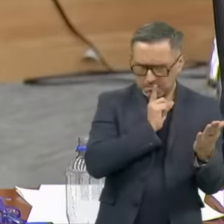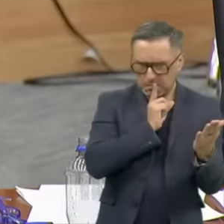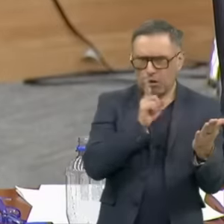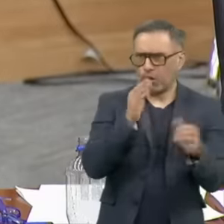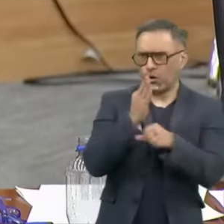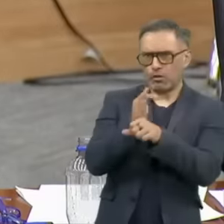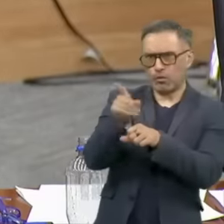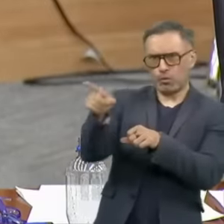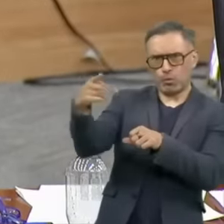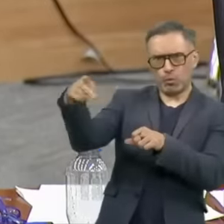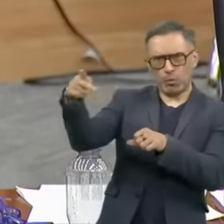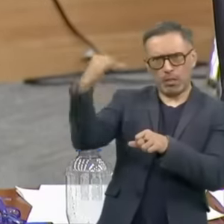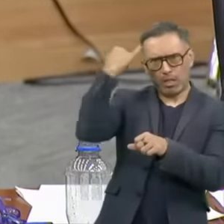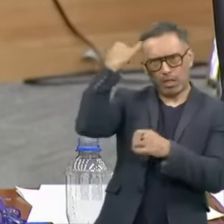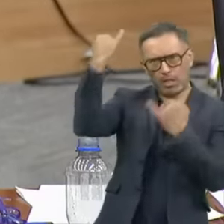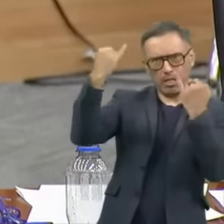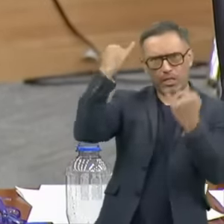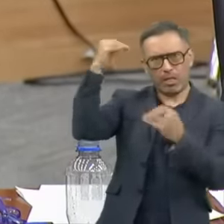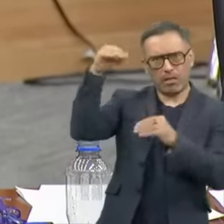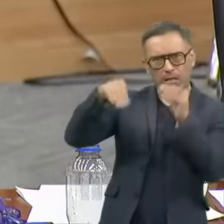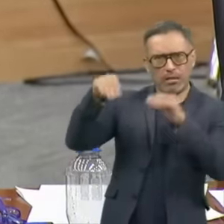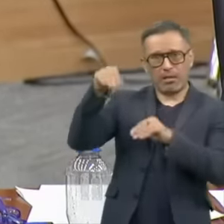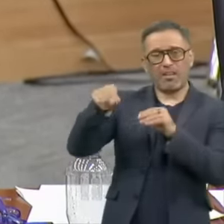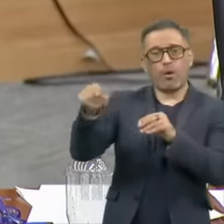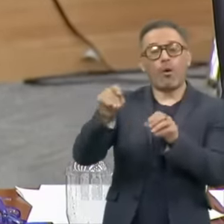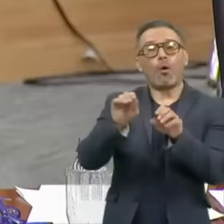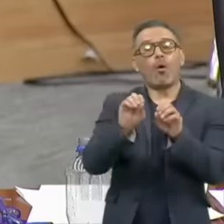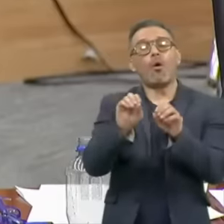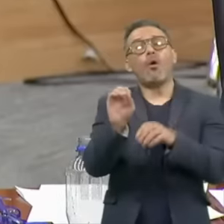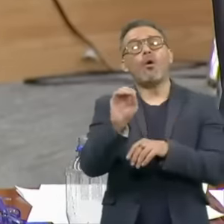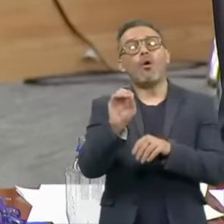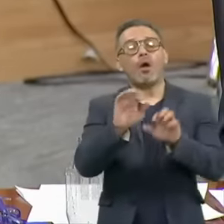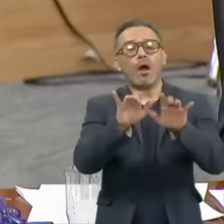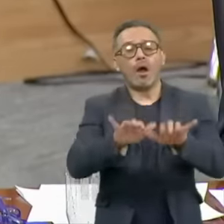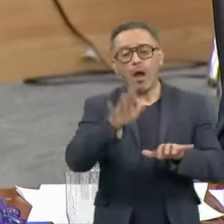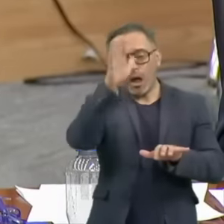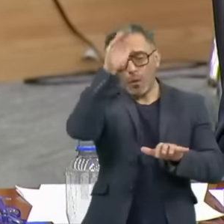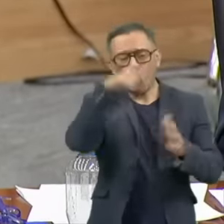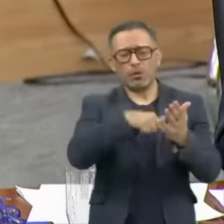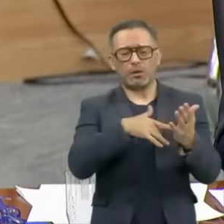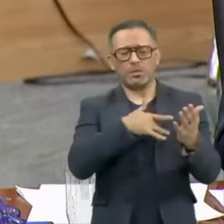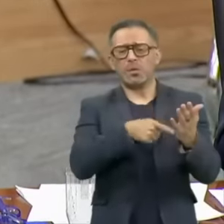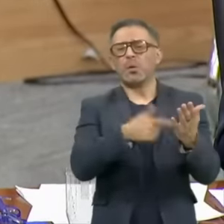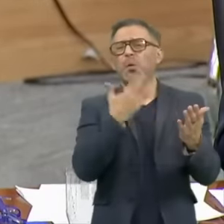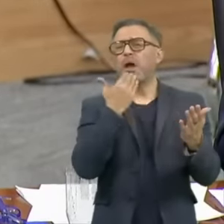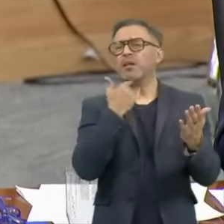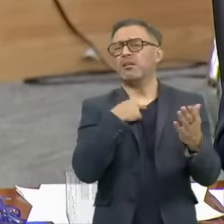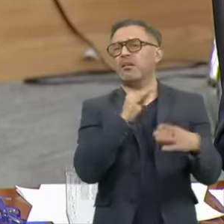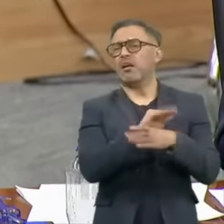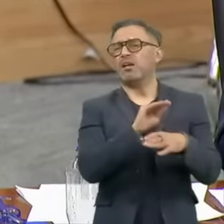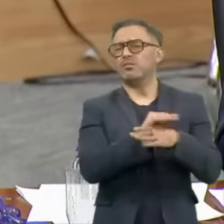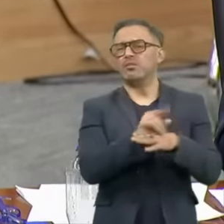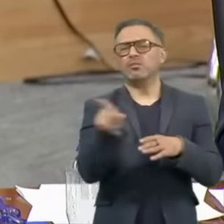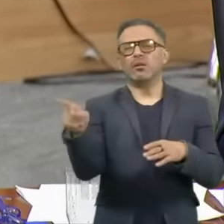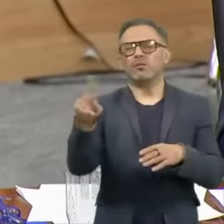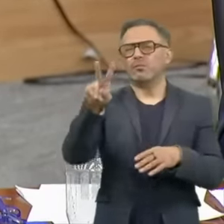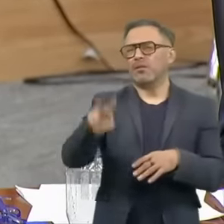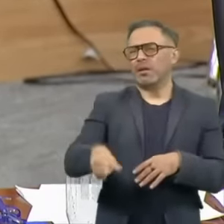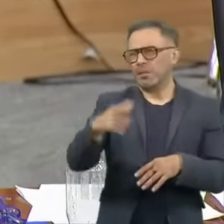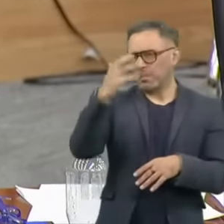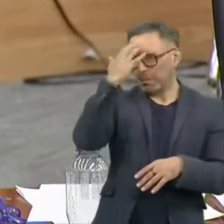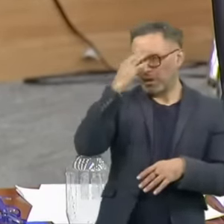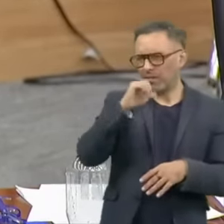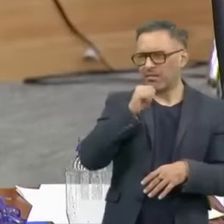o desestimar un acuerdo como si no existiera, ser cínicos al no asumir cómo